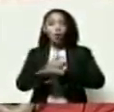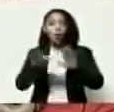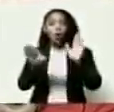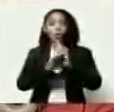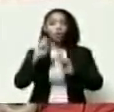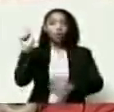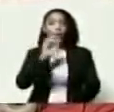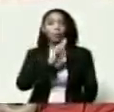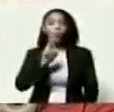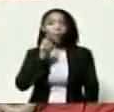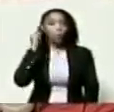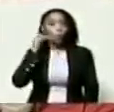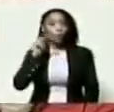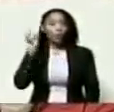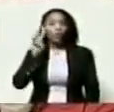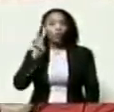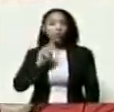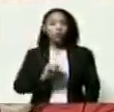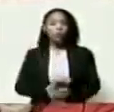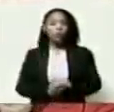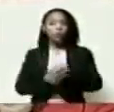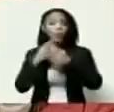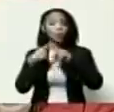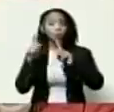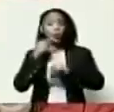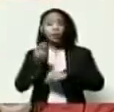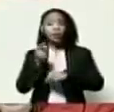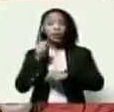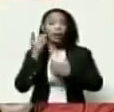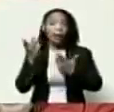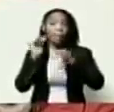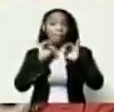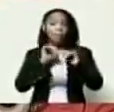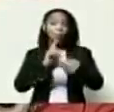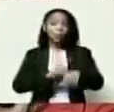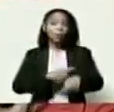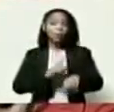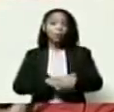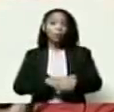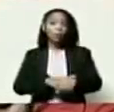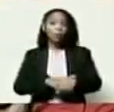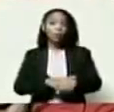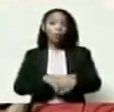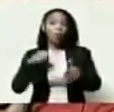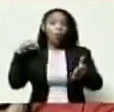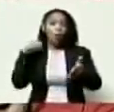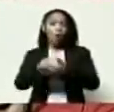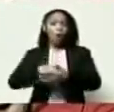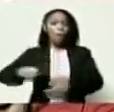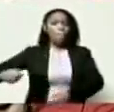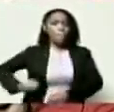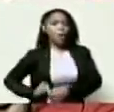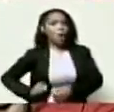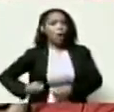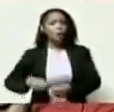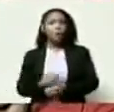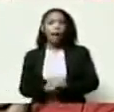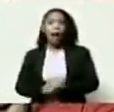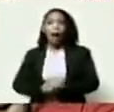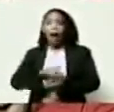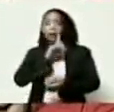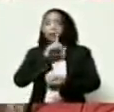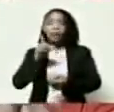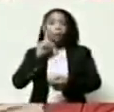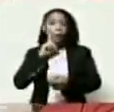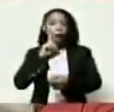de la República Bolivariana de Venezuela, y otros dicen que es al mismo tiempo un golpe al hígado al llamado gobierno interino